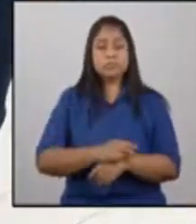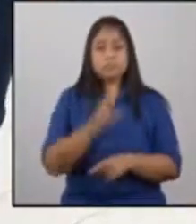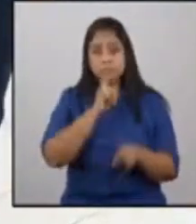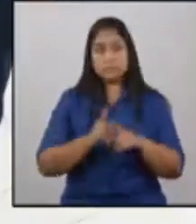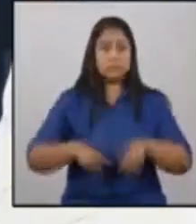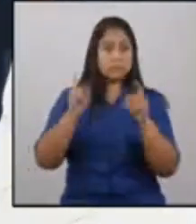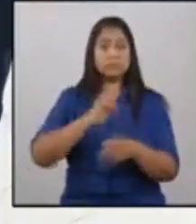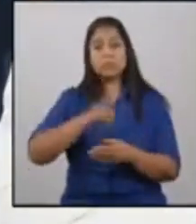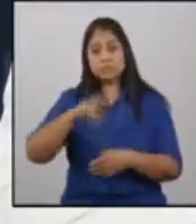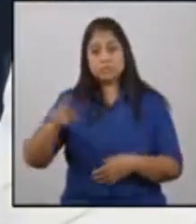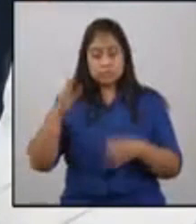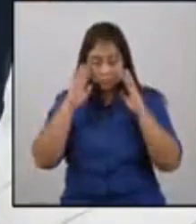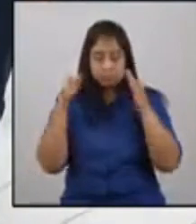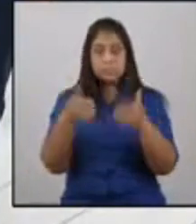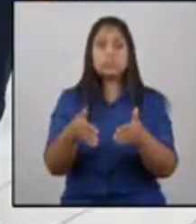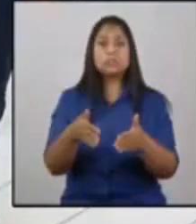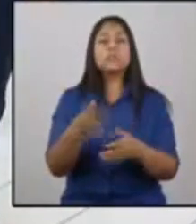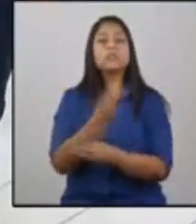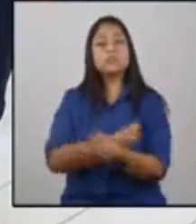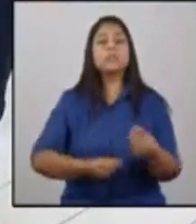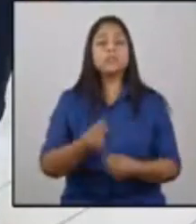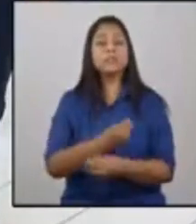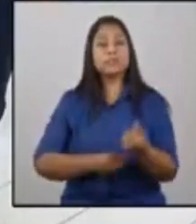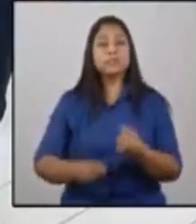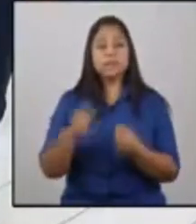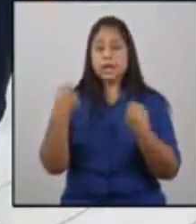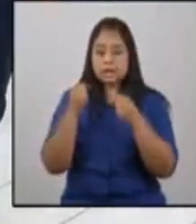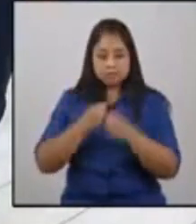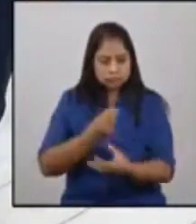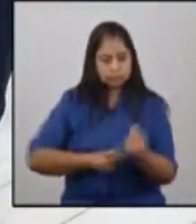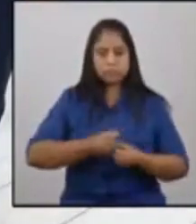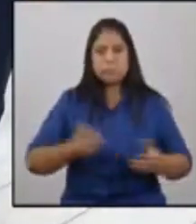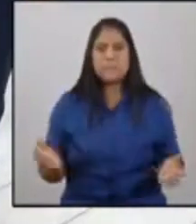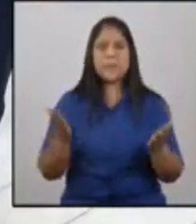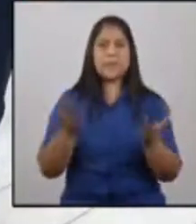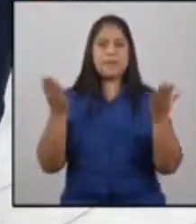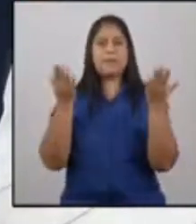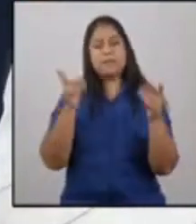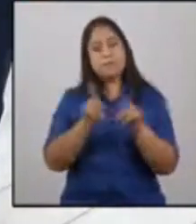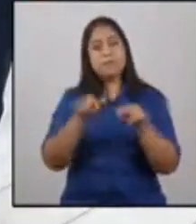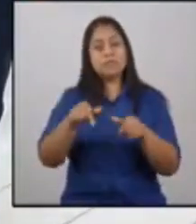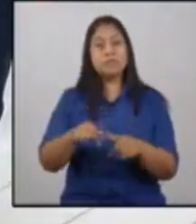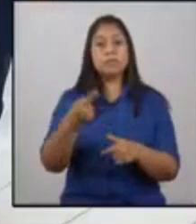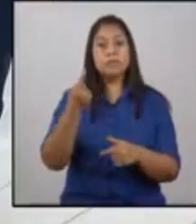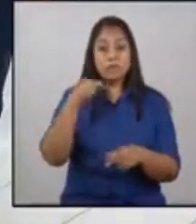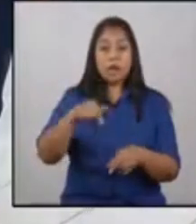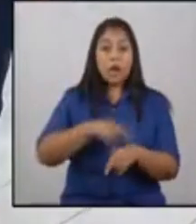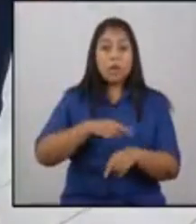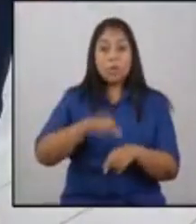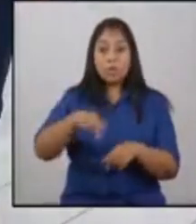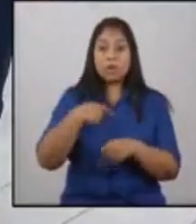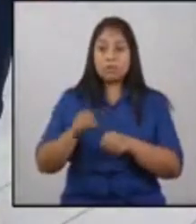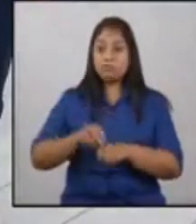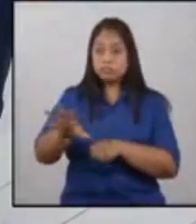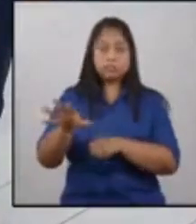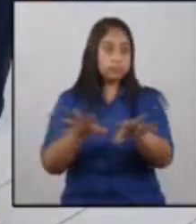Desarrollo Rural enfocado en la productividad, en hacer que produzcamos más, que podamos en este momento acaparar mercados en